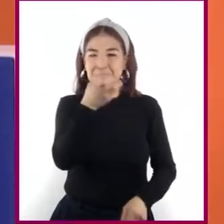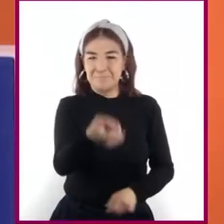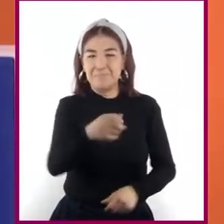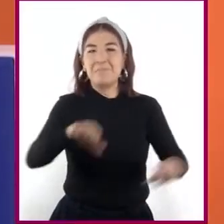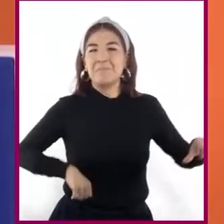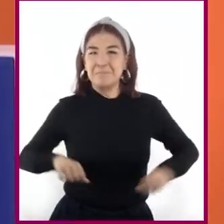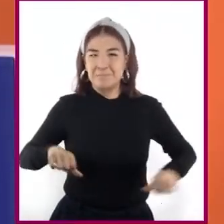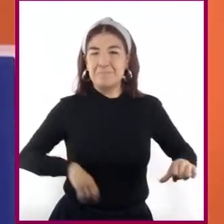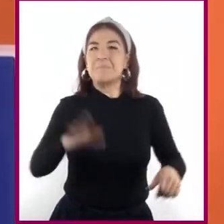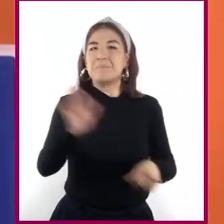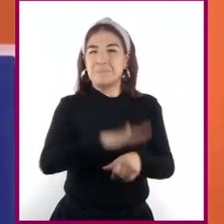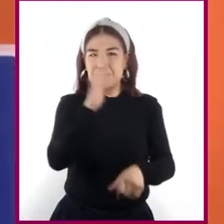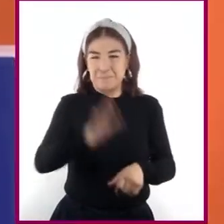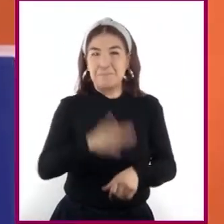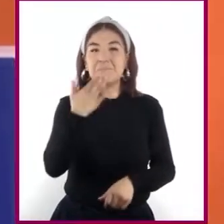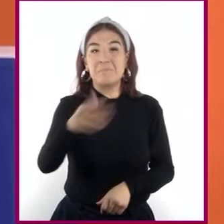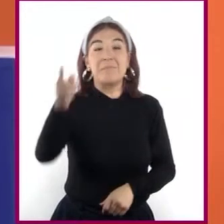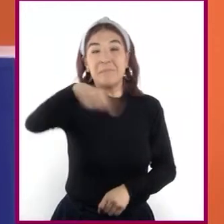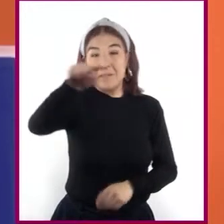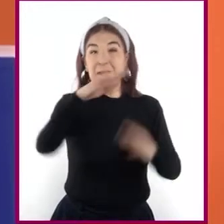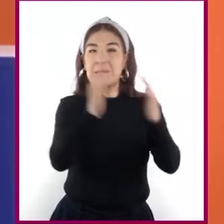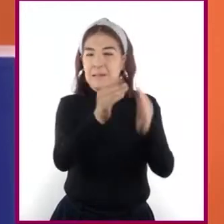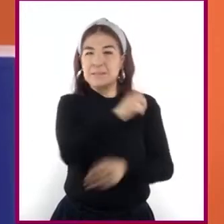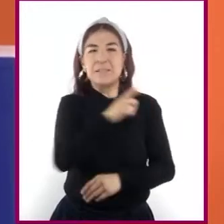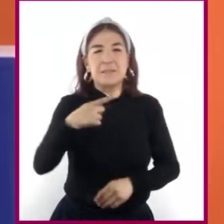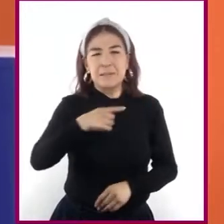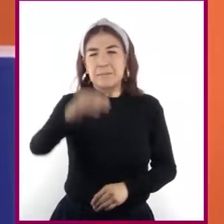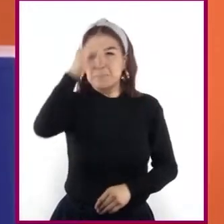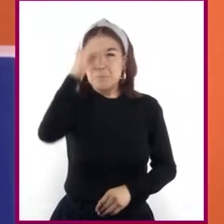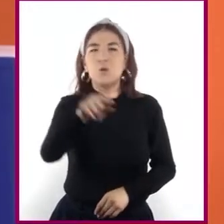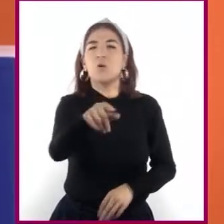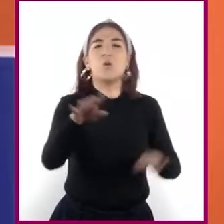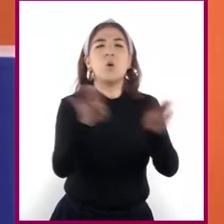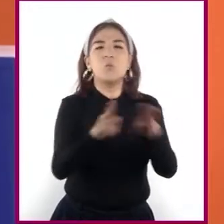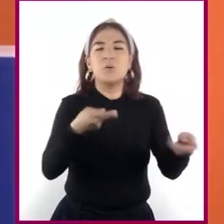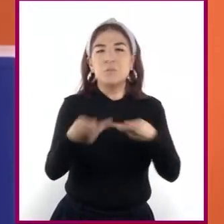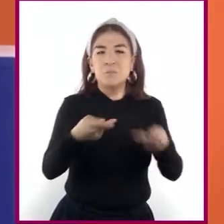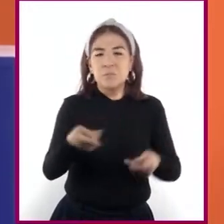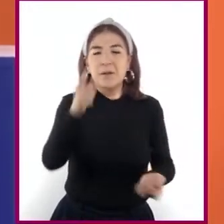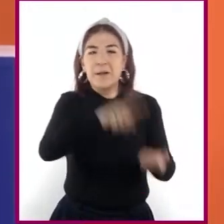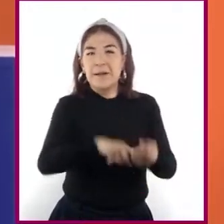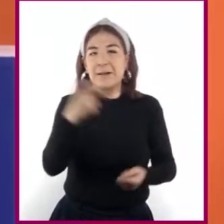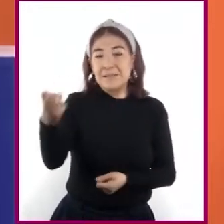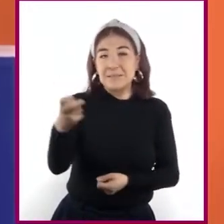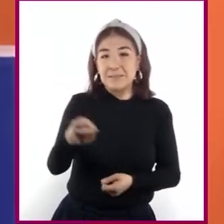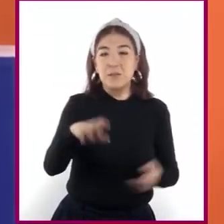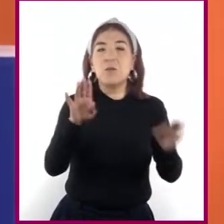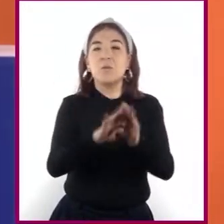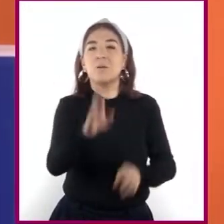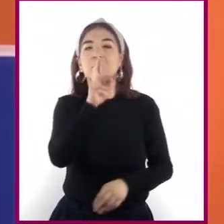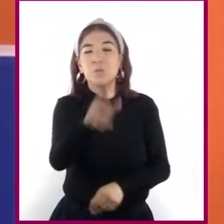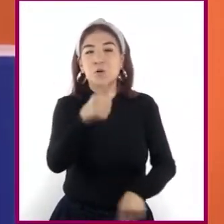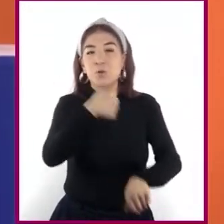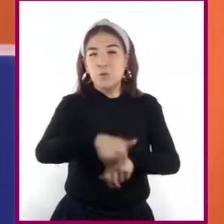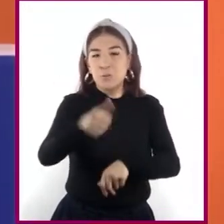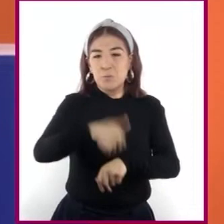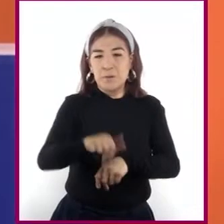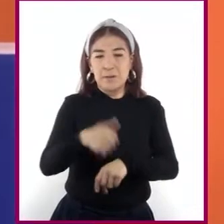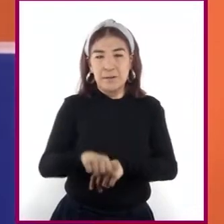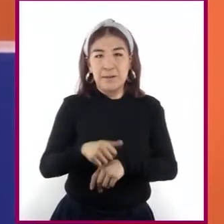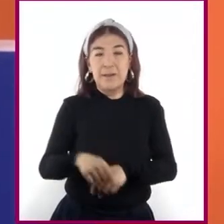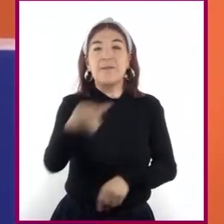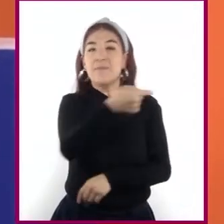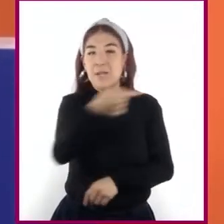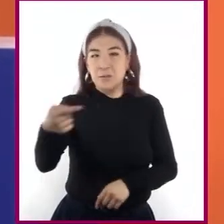reto de manera acertada. En casa, reflexionen sobre la importancia que tiene conocer las dos expresiones de un número racional, tanto